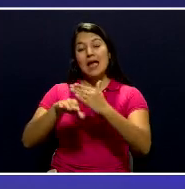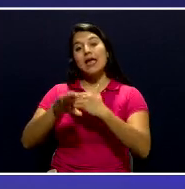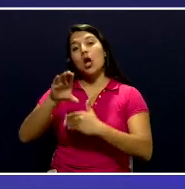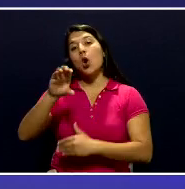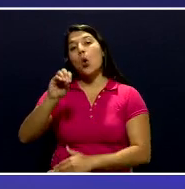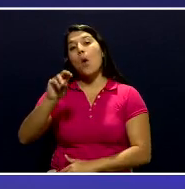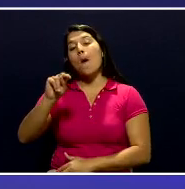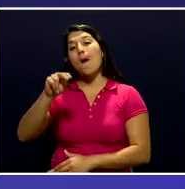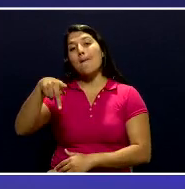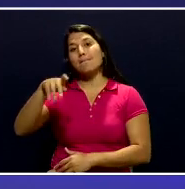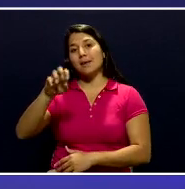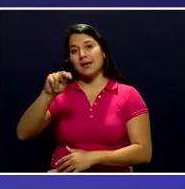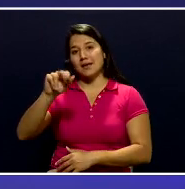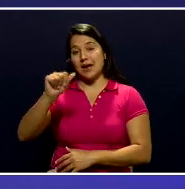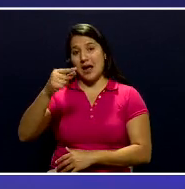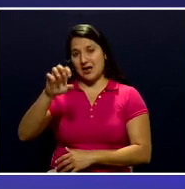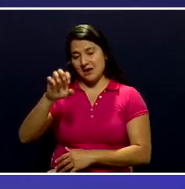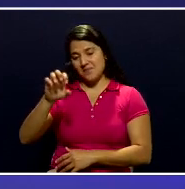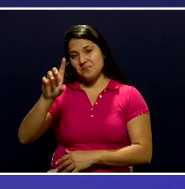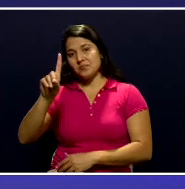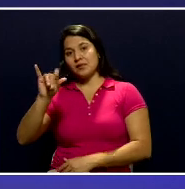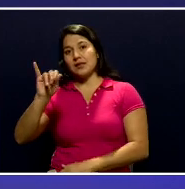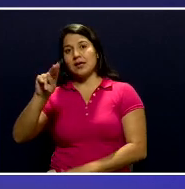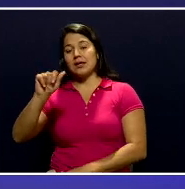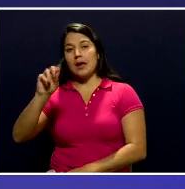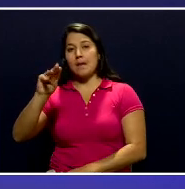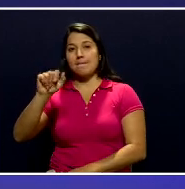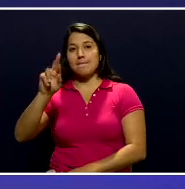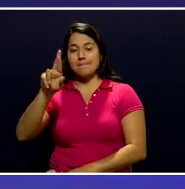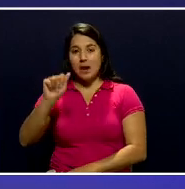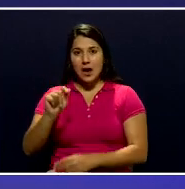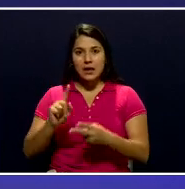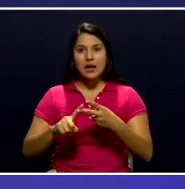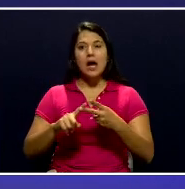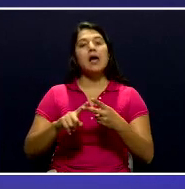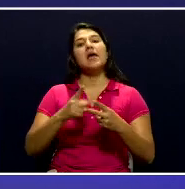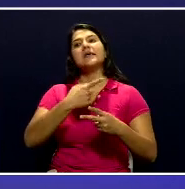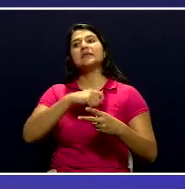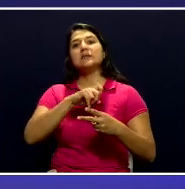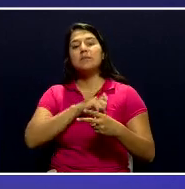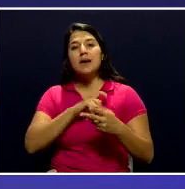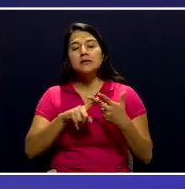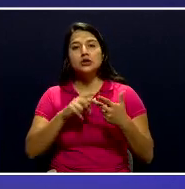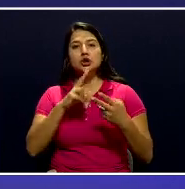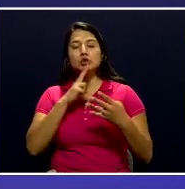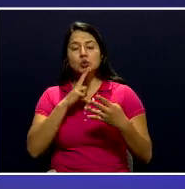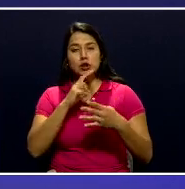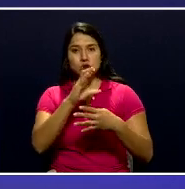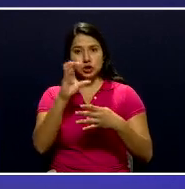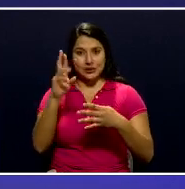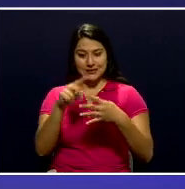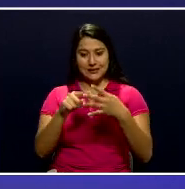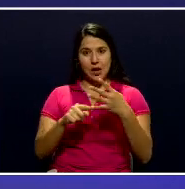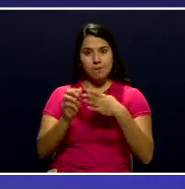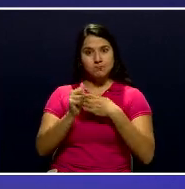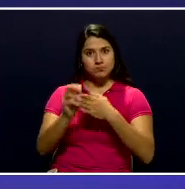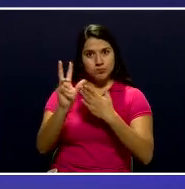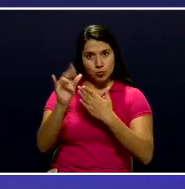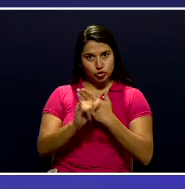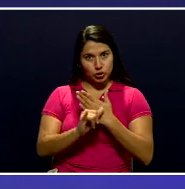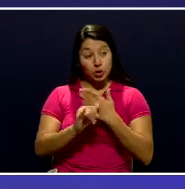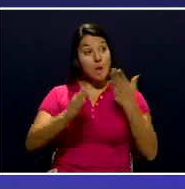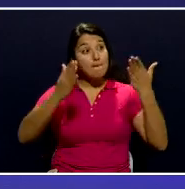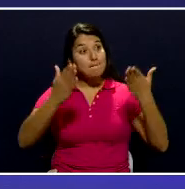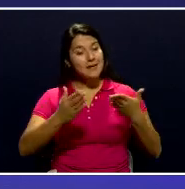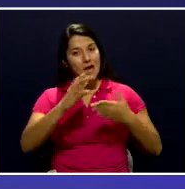ha dictado conferencias en Portugal, España, Dinamarca, Honduras y Costa Rica. Bienvenida al set de Costa Rica